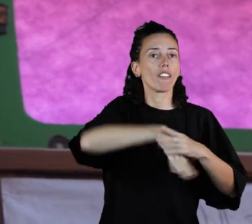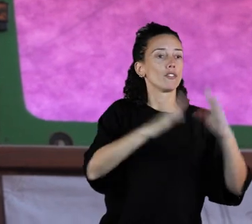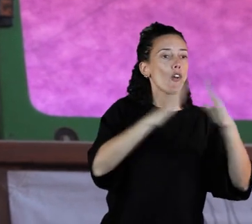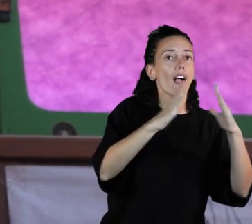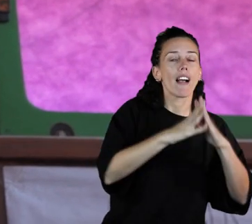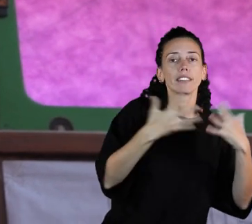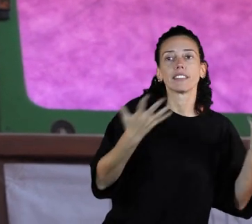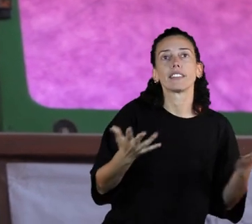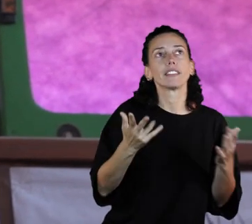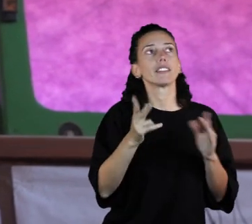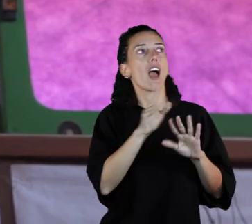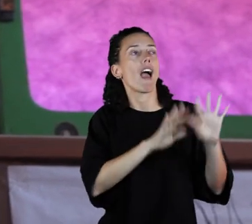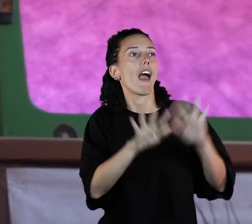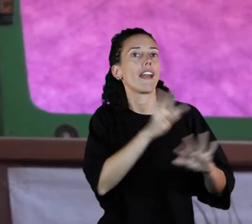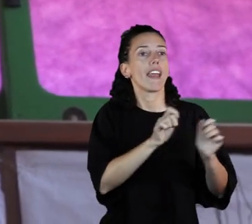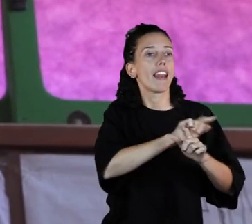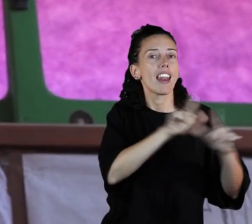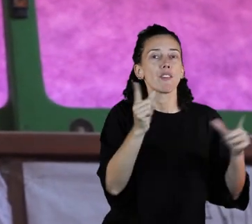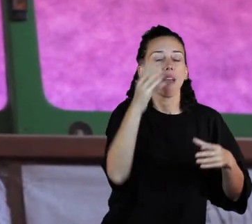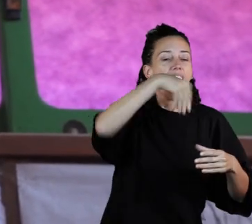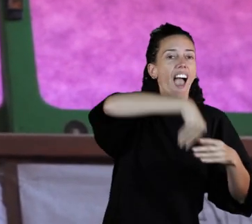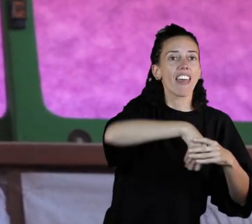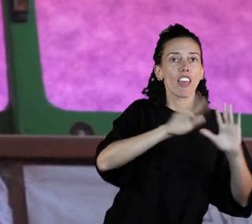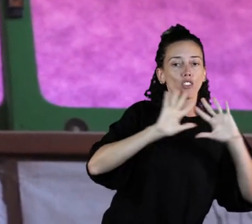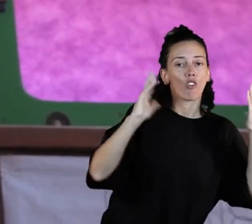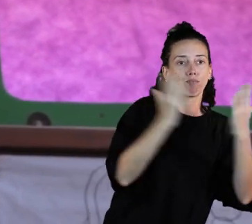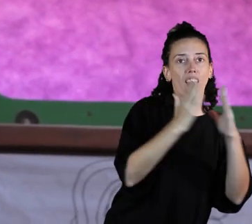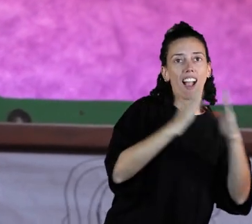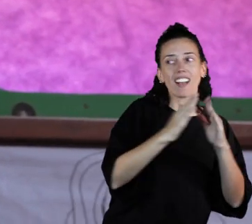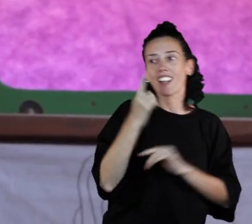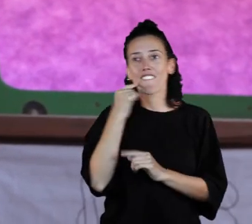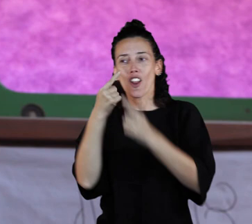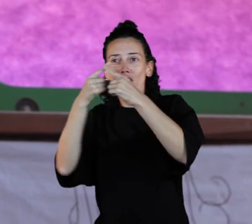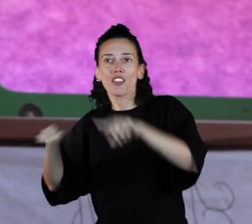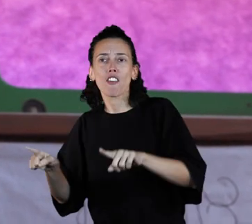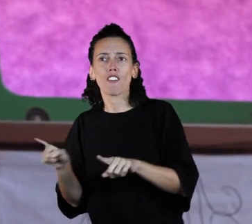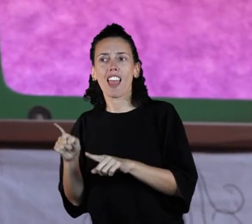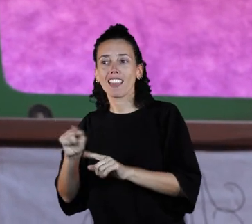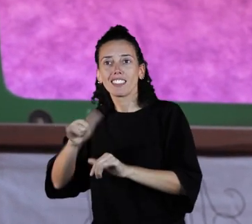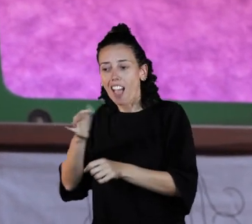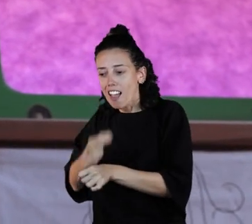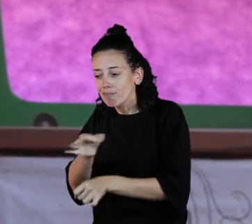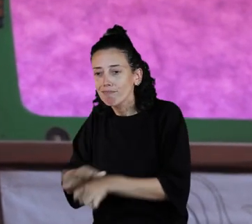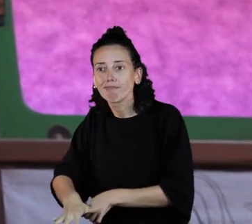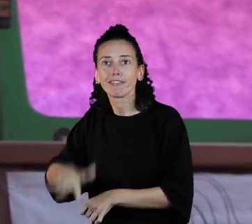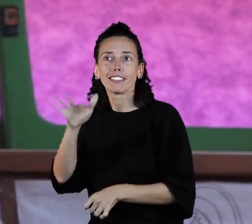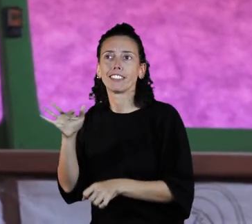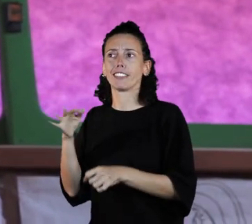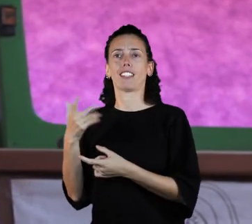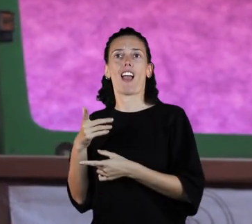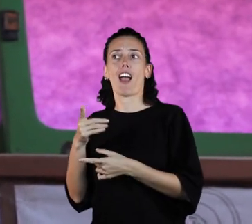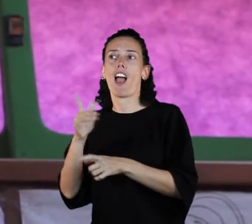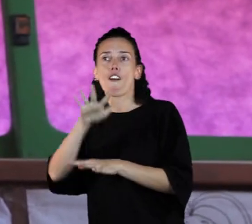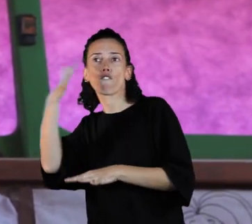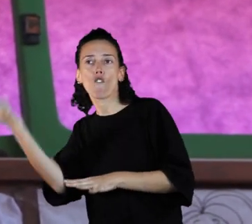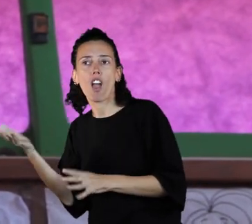casa, todo el mundo interior, y a los varones se los prepara para todo el mundo exterior,